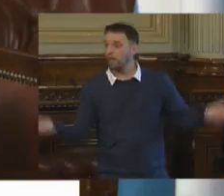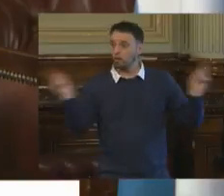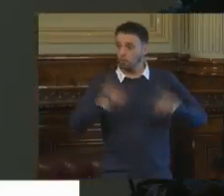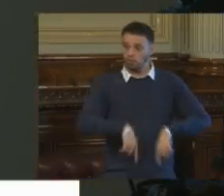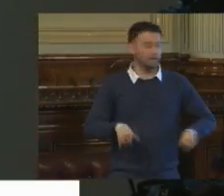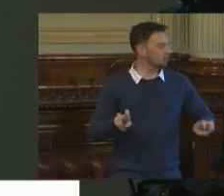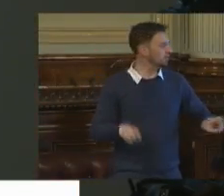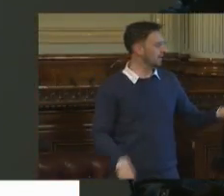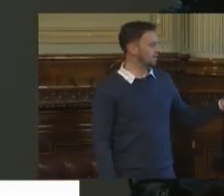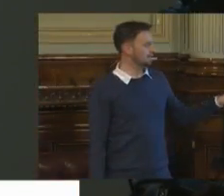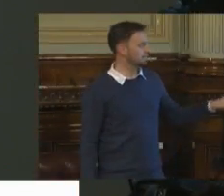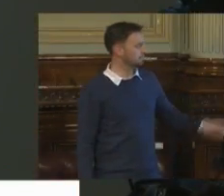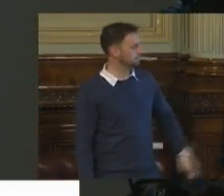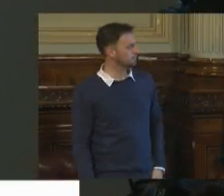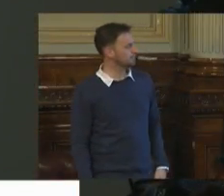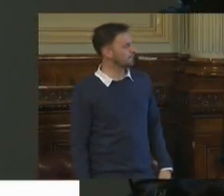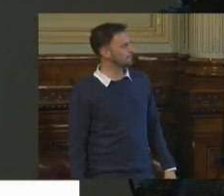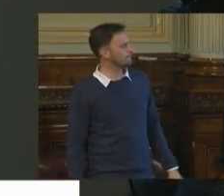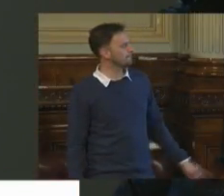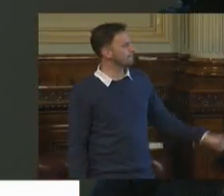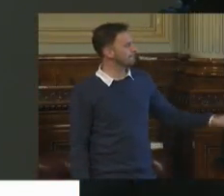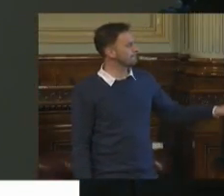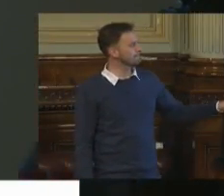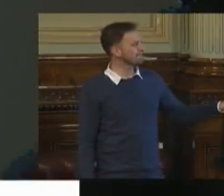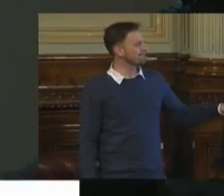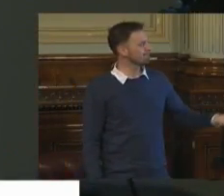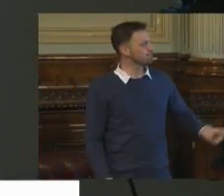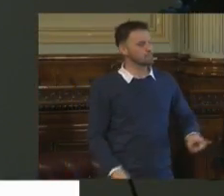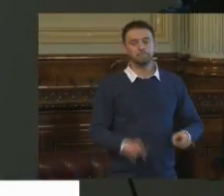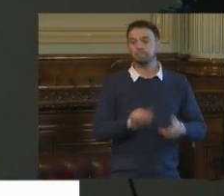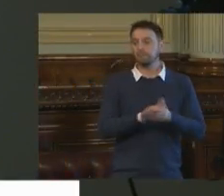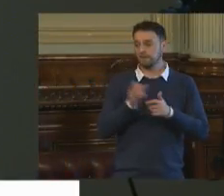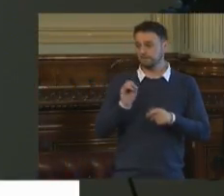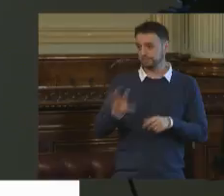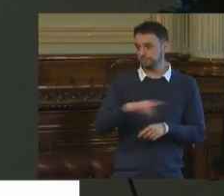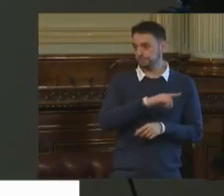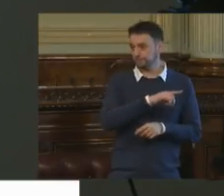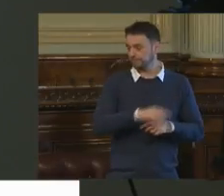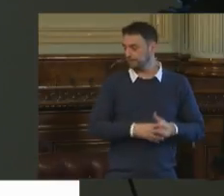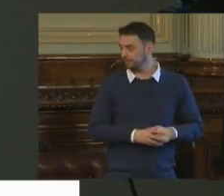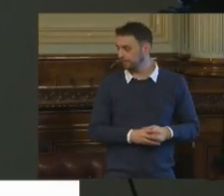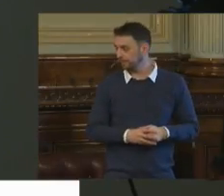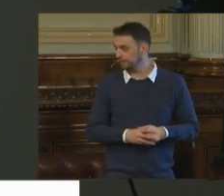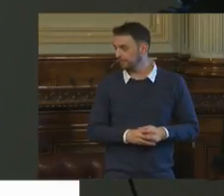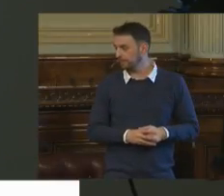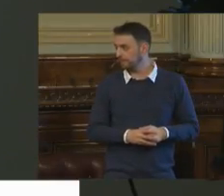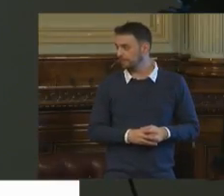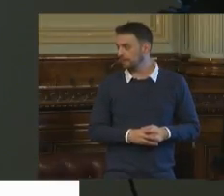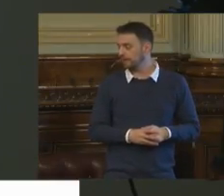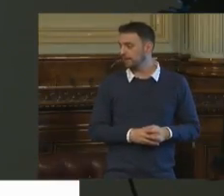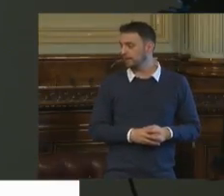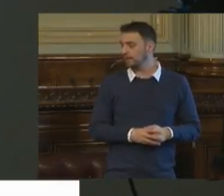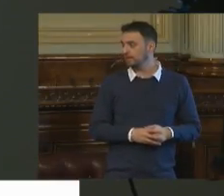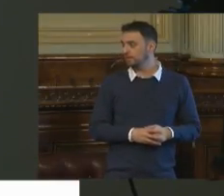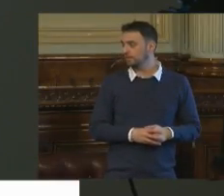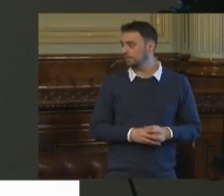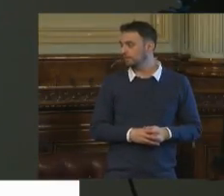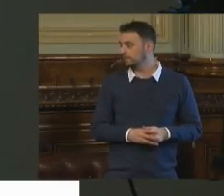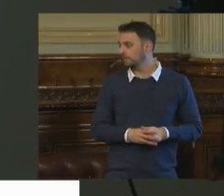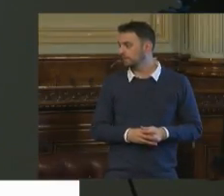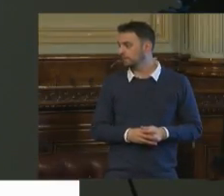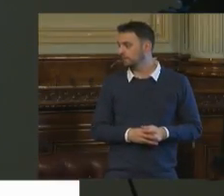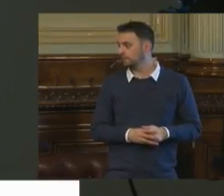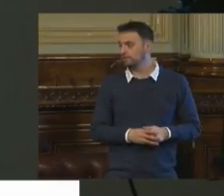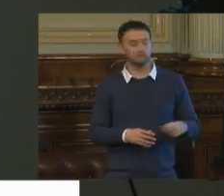y volviendo a la secuencia de las diapositivas y acá